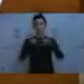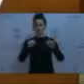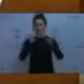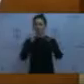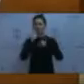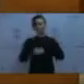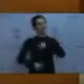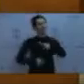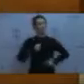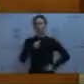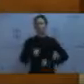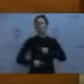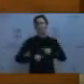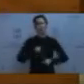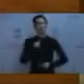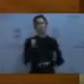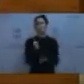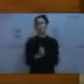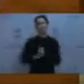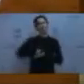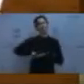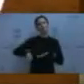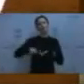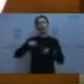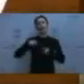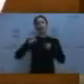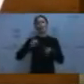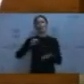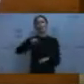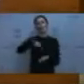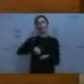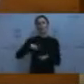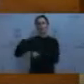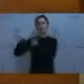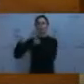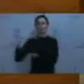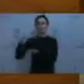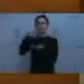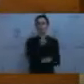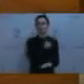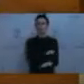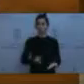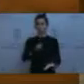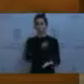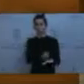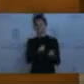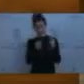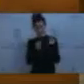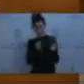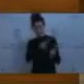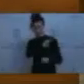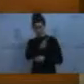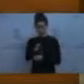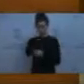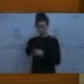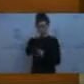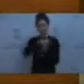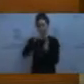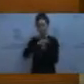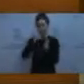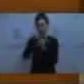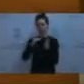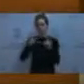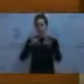familias que no pagarán el impuesto de sucesiones con el que usted castigaba a la clase media